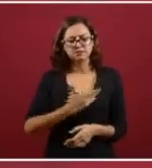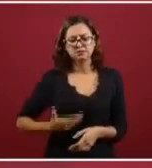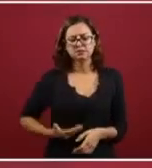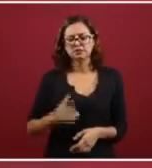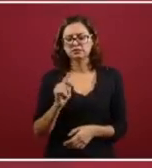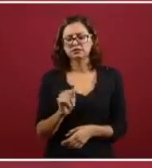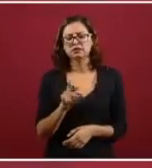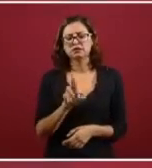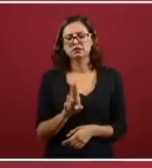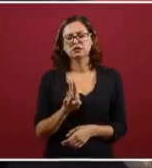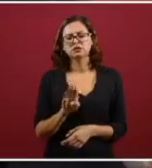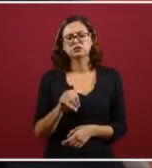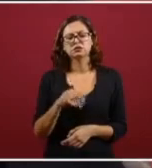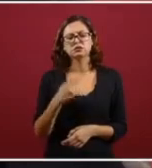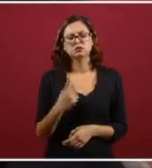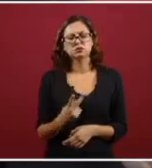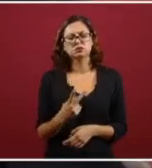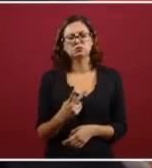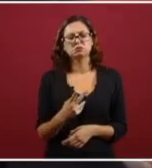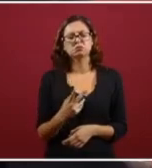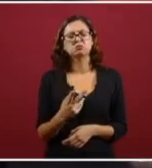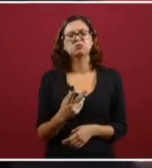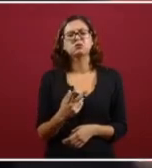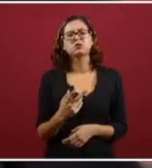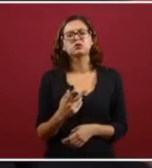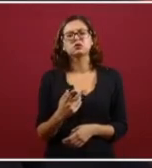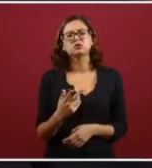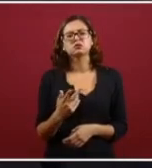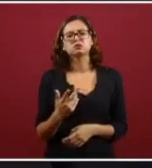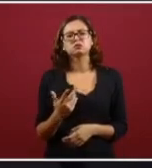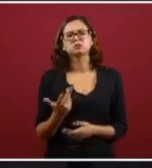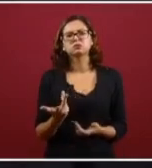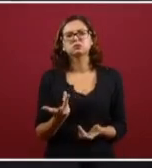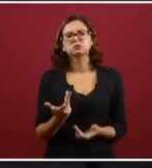Donald Trump por